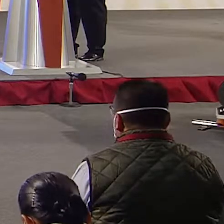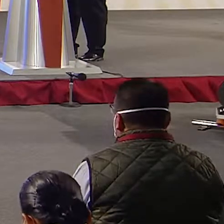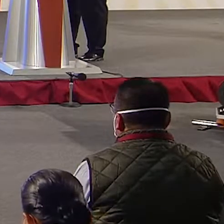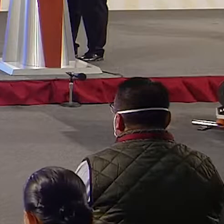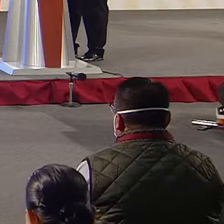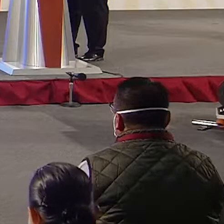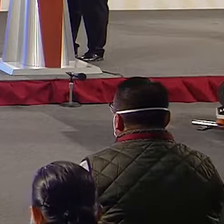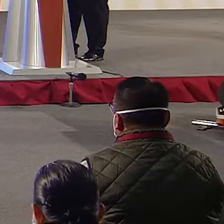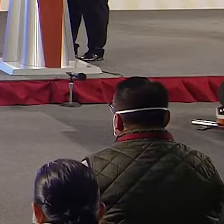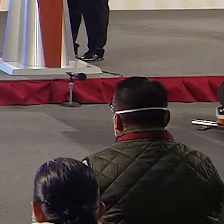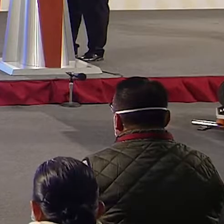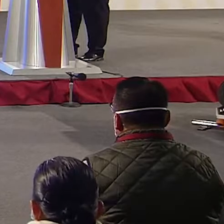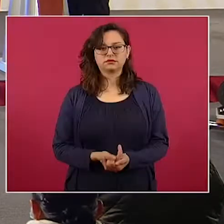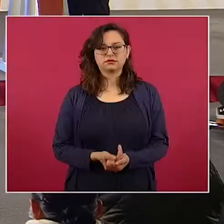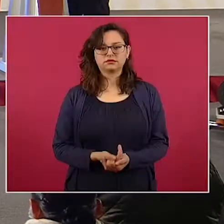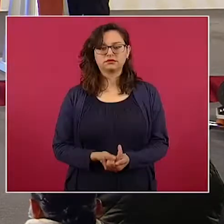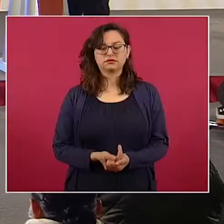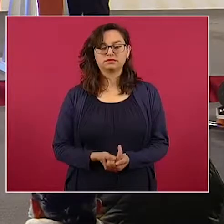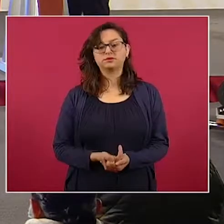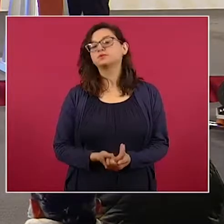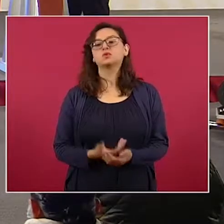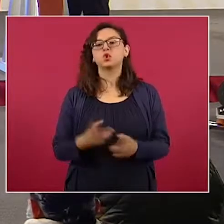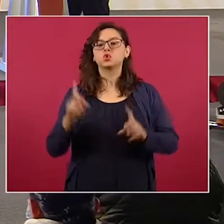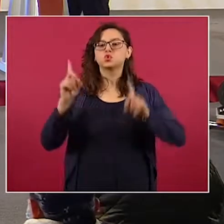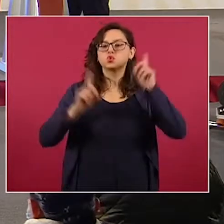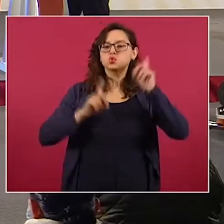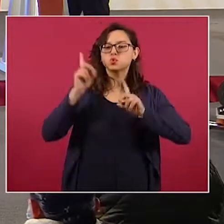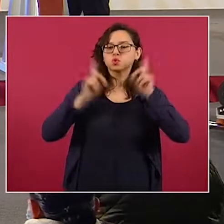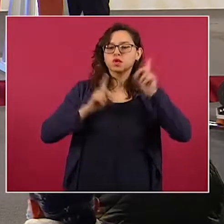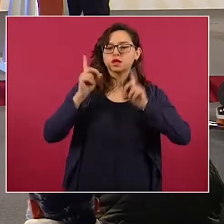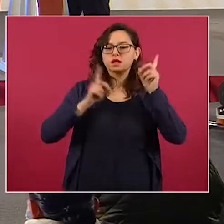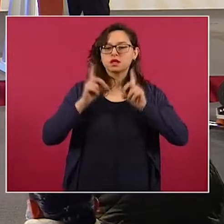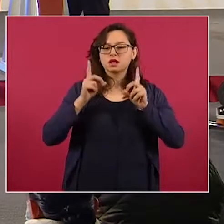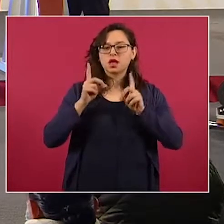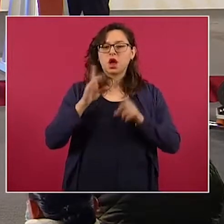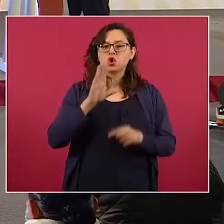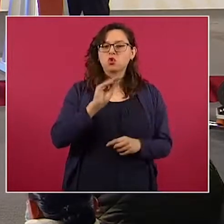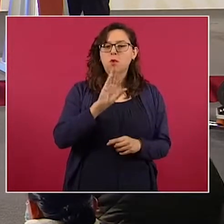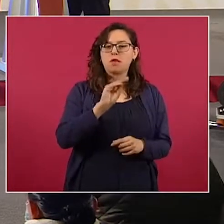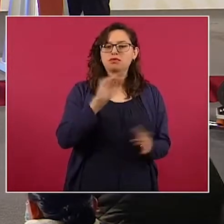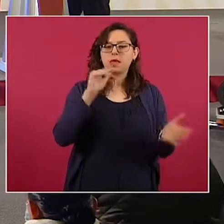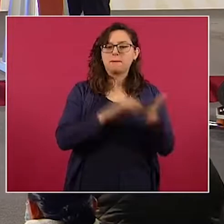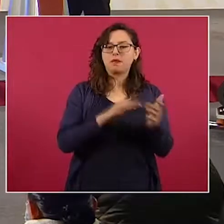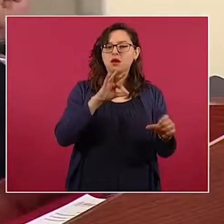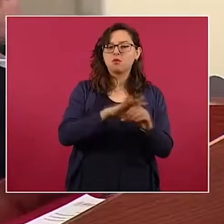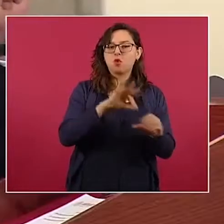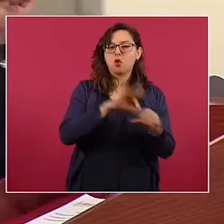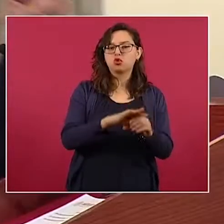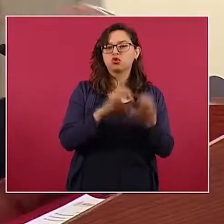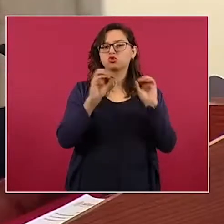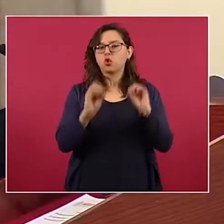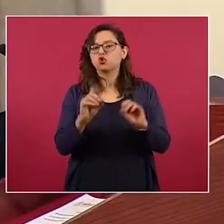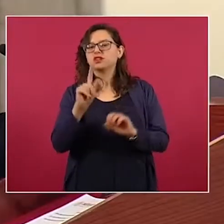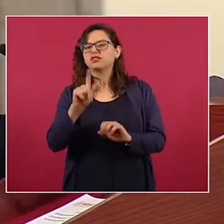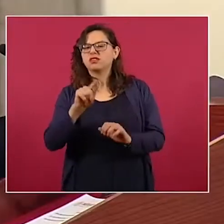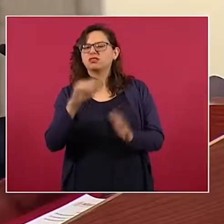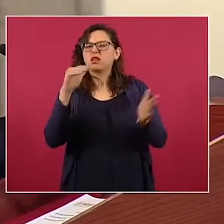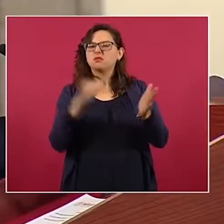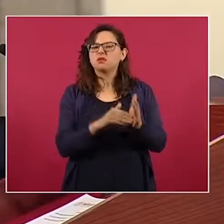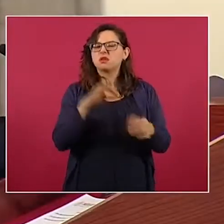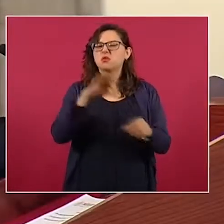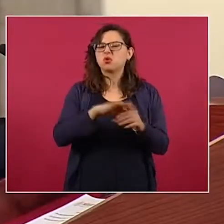Pero tengo la duda, a ver si es 90 o 80,000 para, o 70,000 para ser exactos.